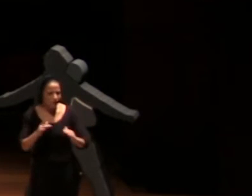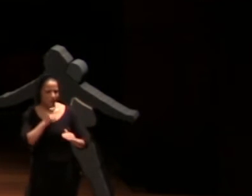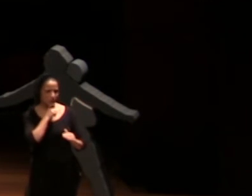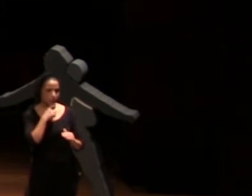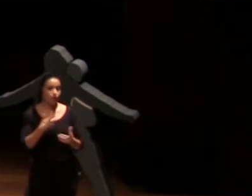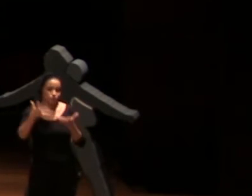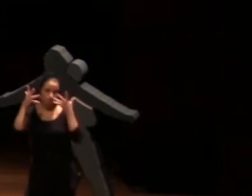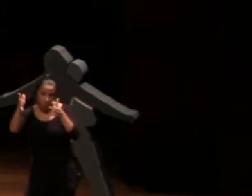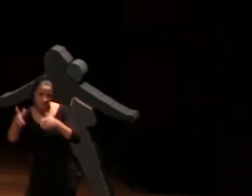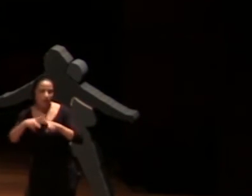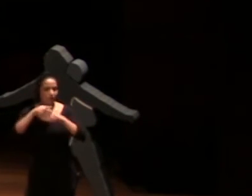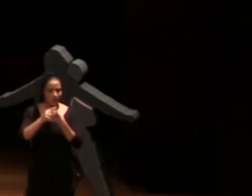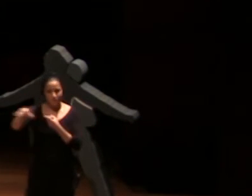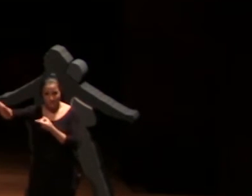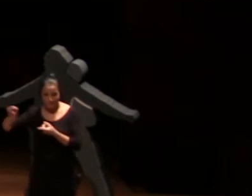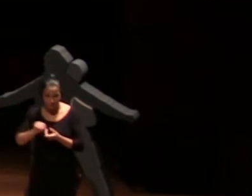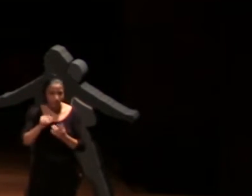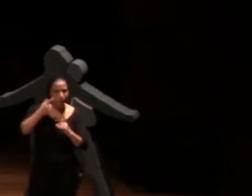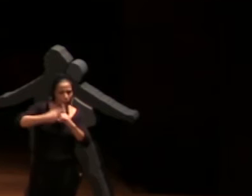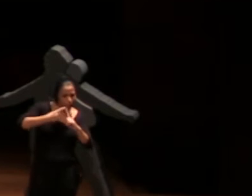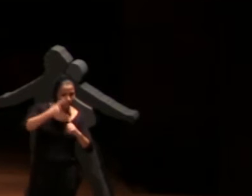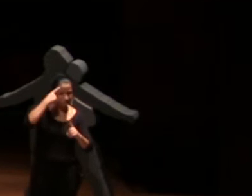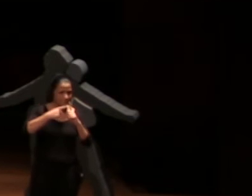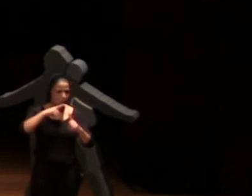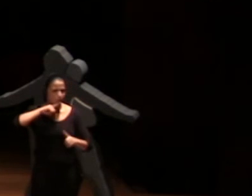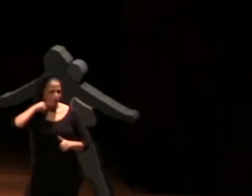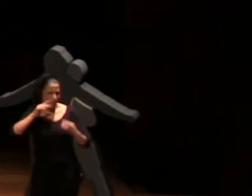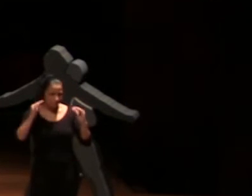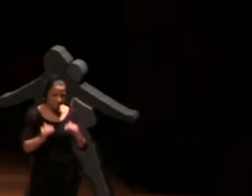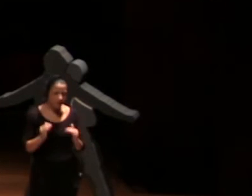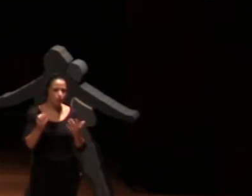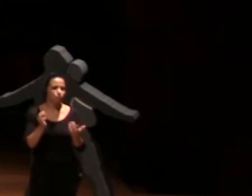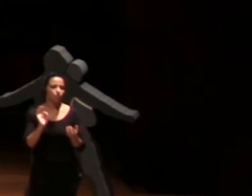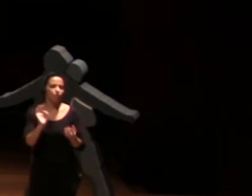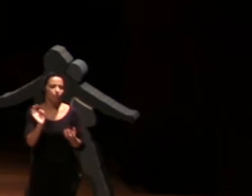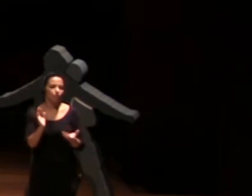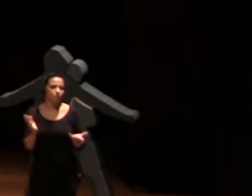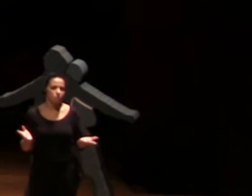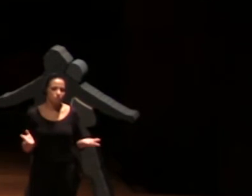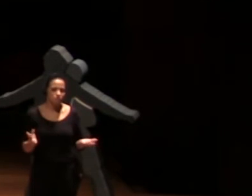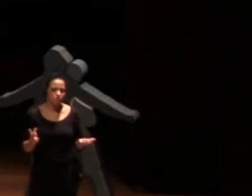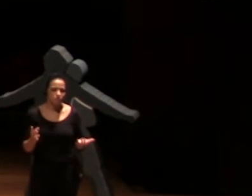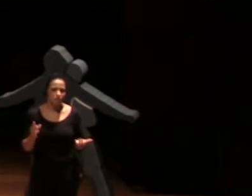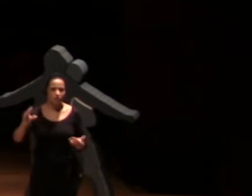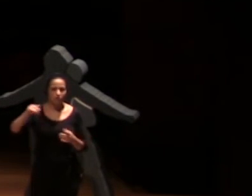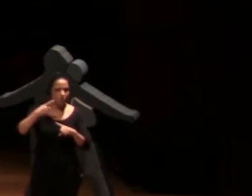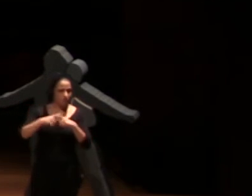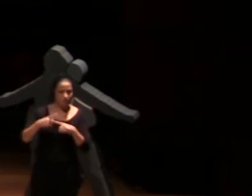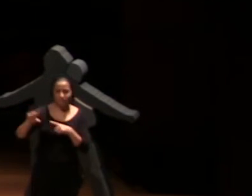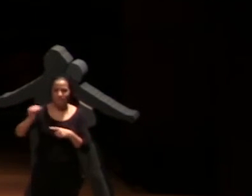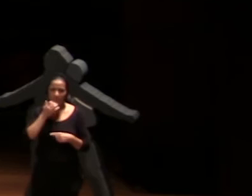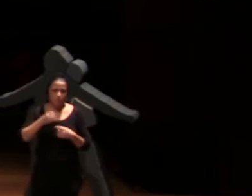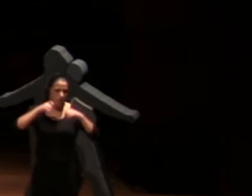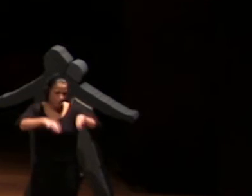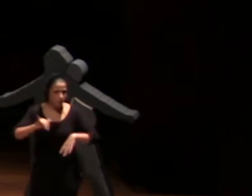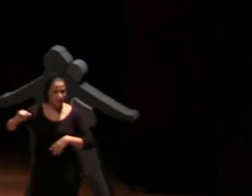el uso de herramientas funcionales, ¿vale? En este caso las herramientas funcionales desarrolladas en Australia por Philippe